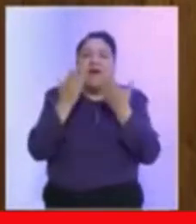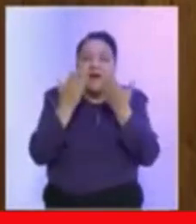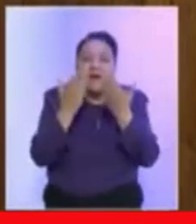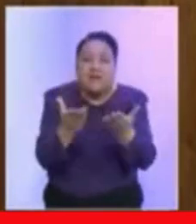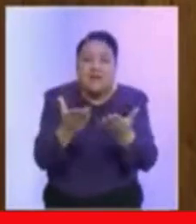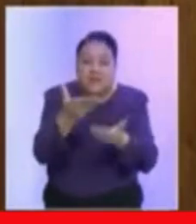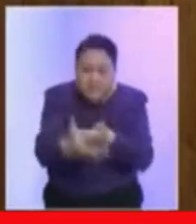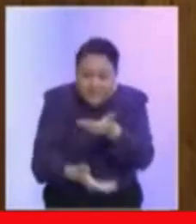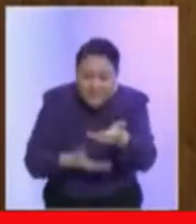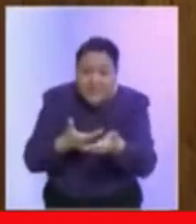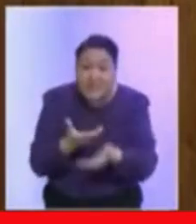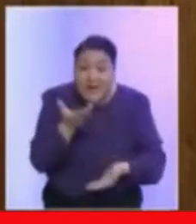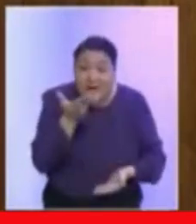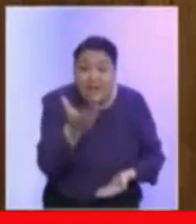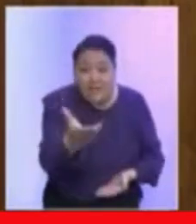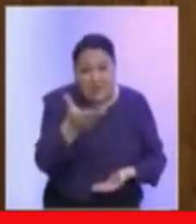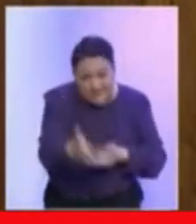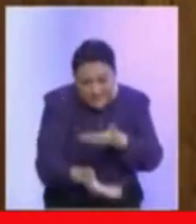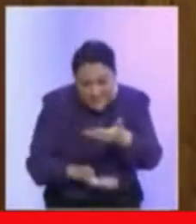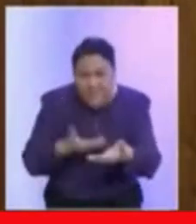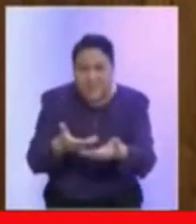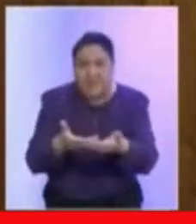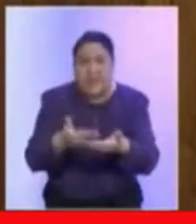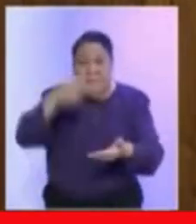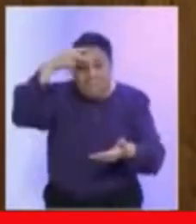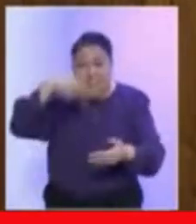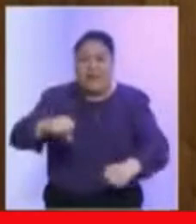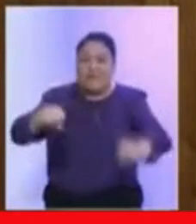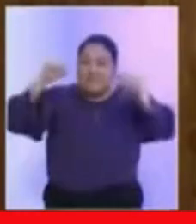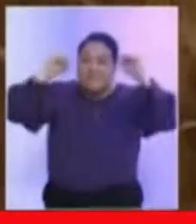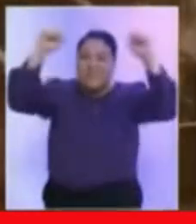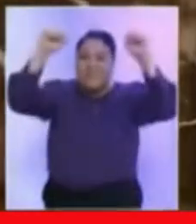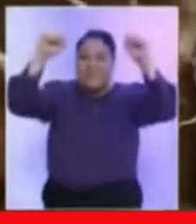patria y a mi pueblo que viva